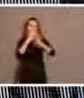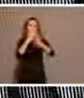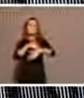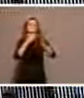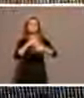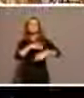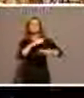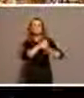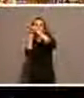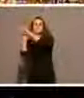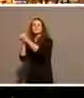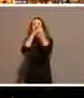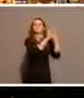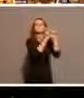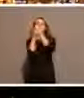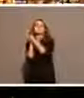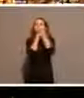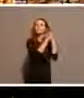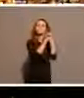dudar.